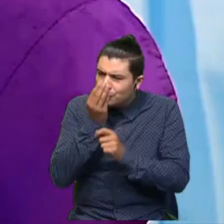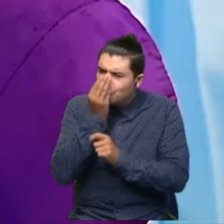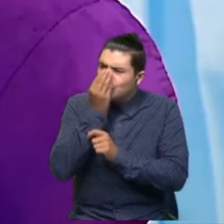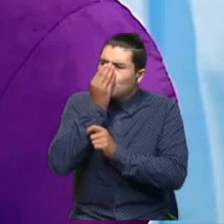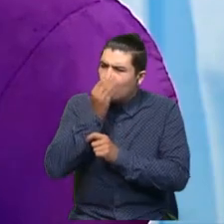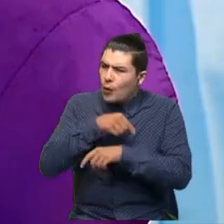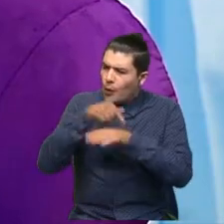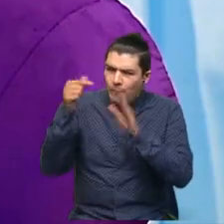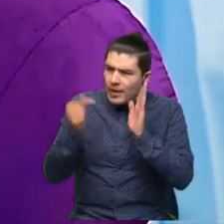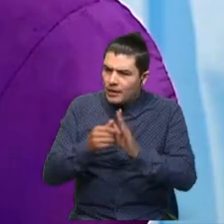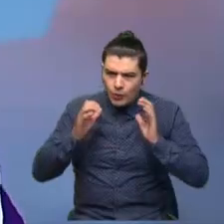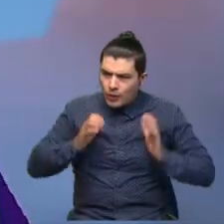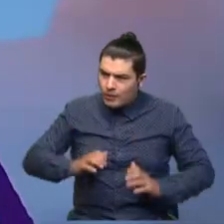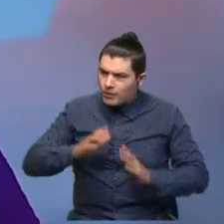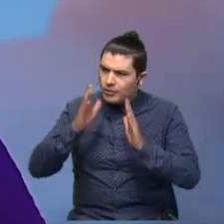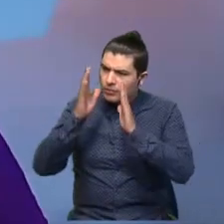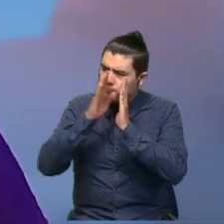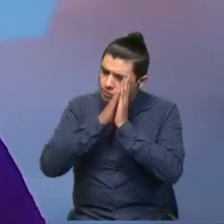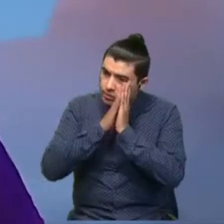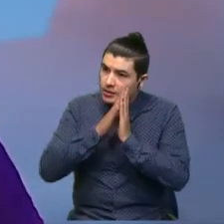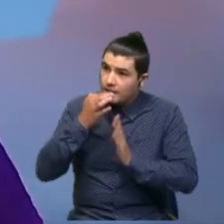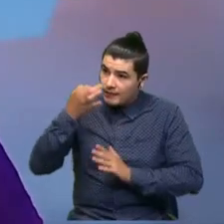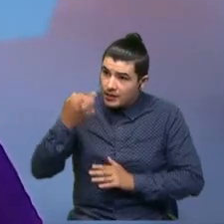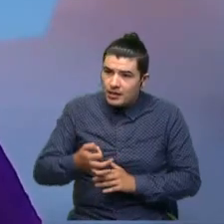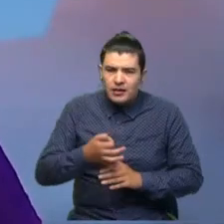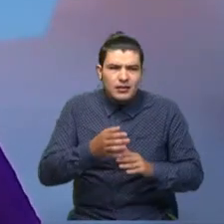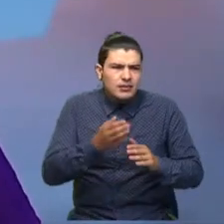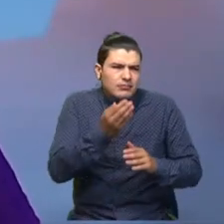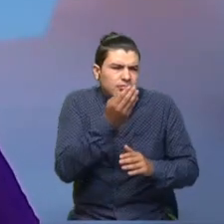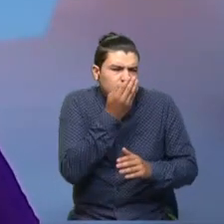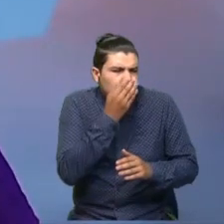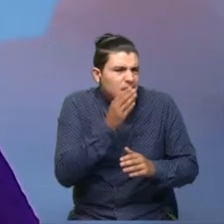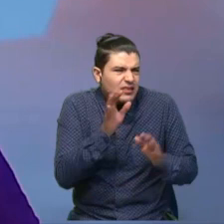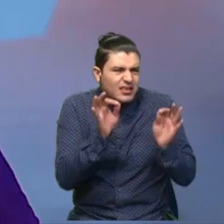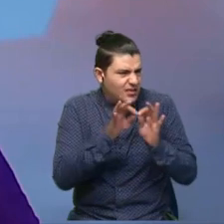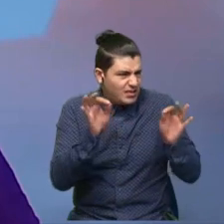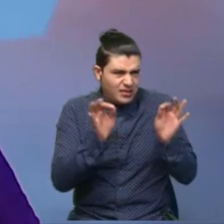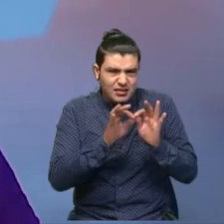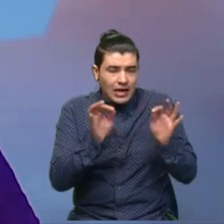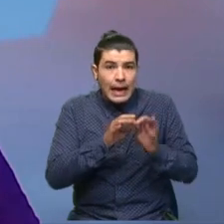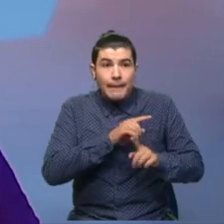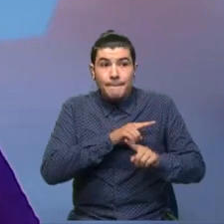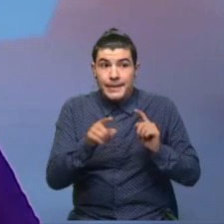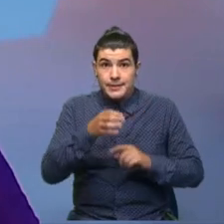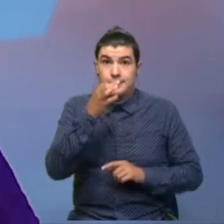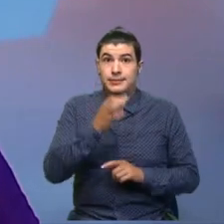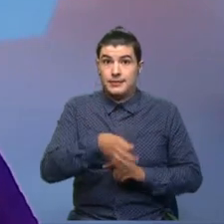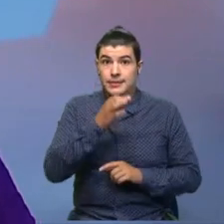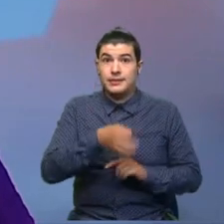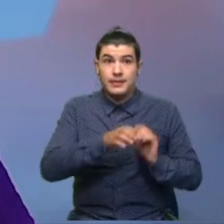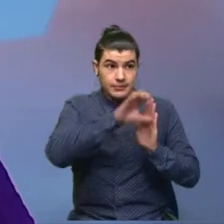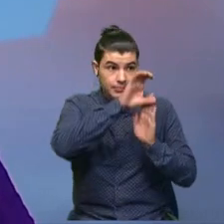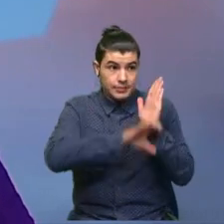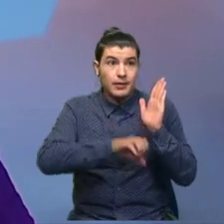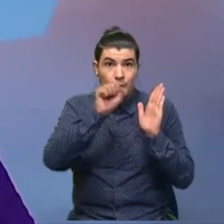que queden completamente dormidos? Bueno, realmente la sedación es una sedación muy leve, pero siempre hay que estar certificado